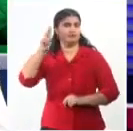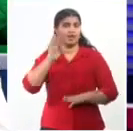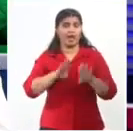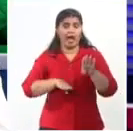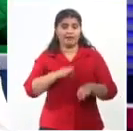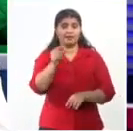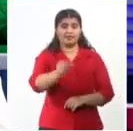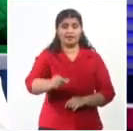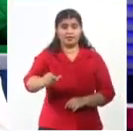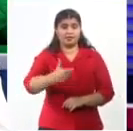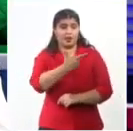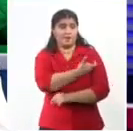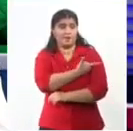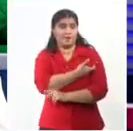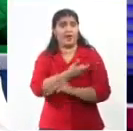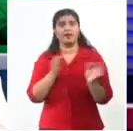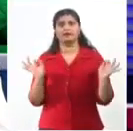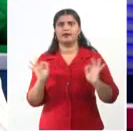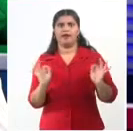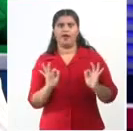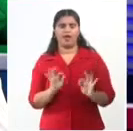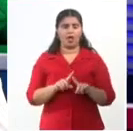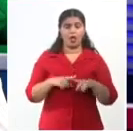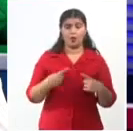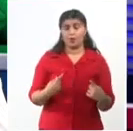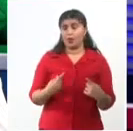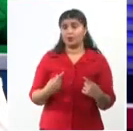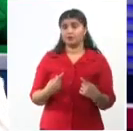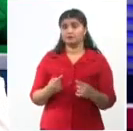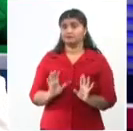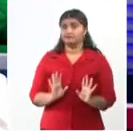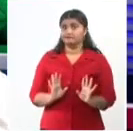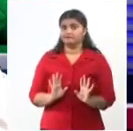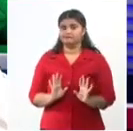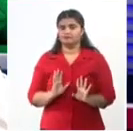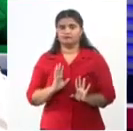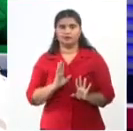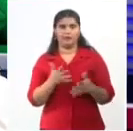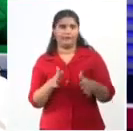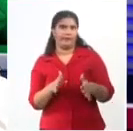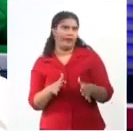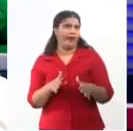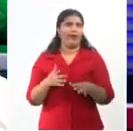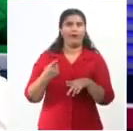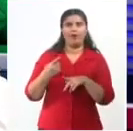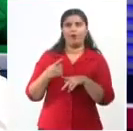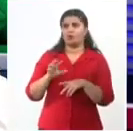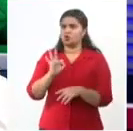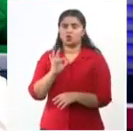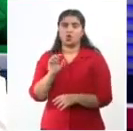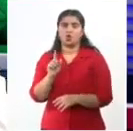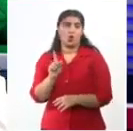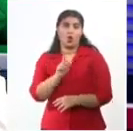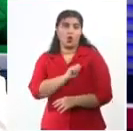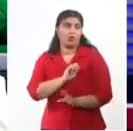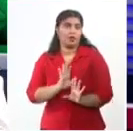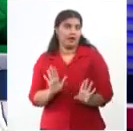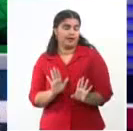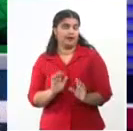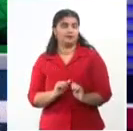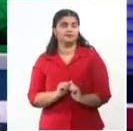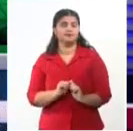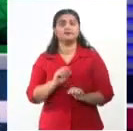vacunado, porque muchas veces esta aparición de nuevas variantes tiene mucho que ver